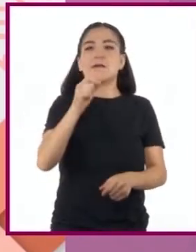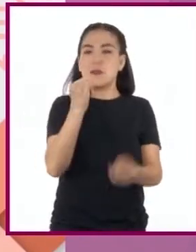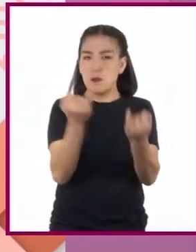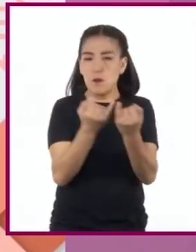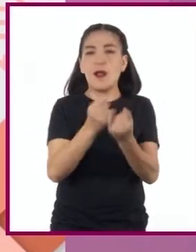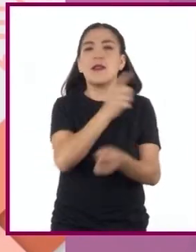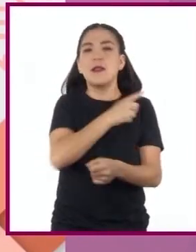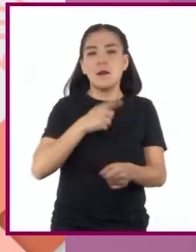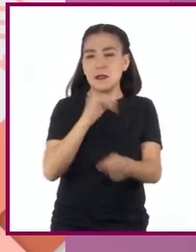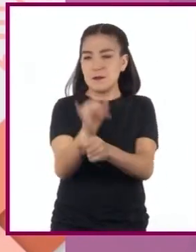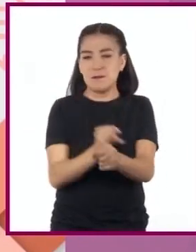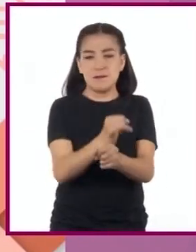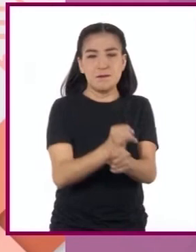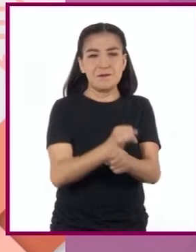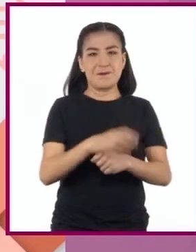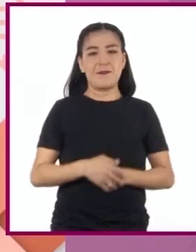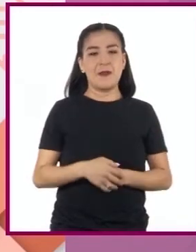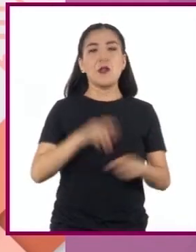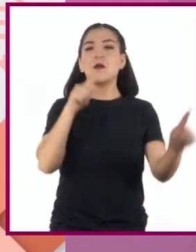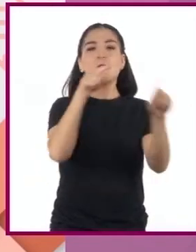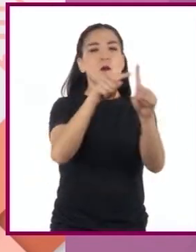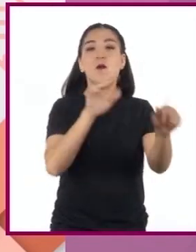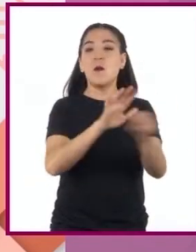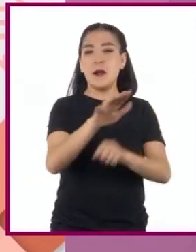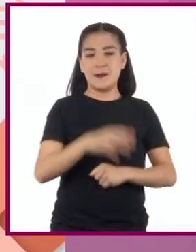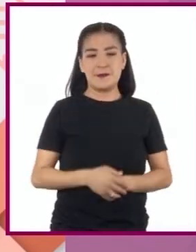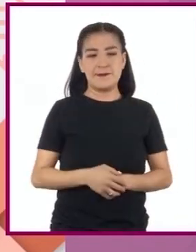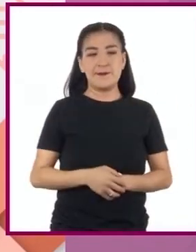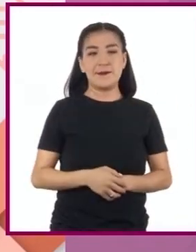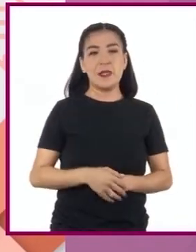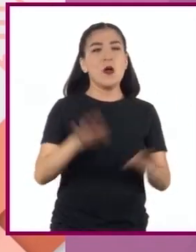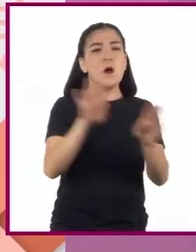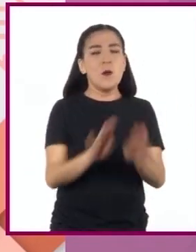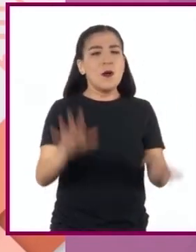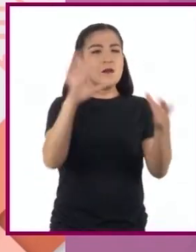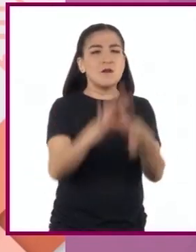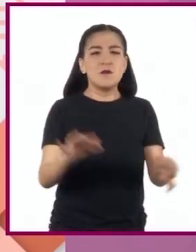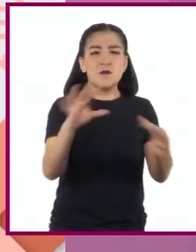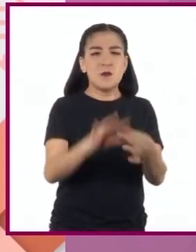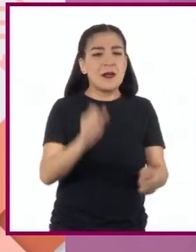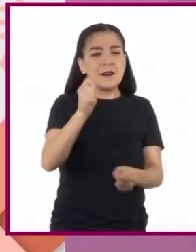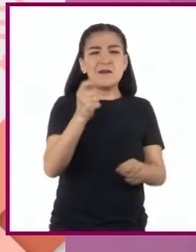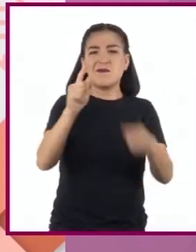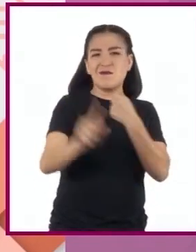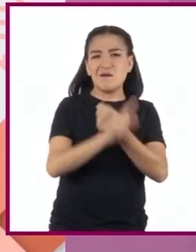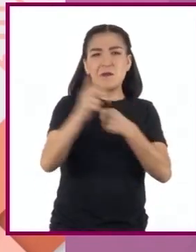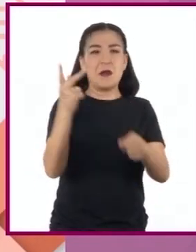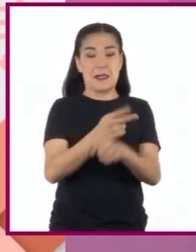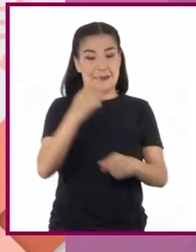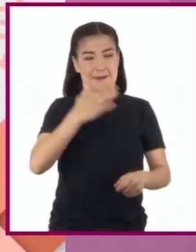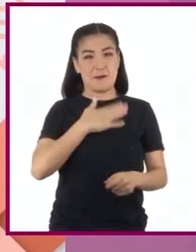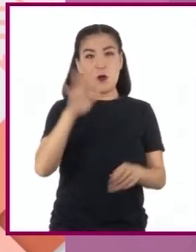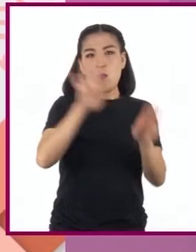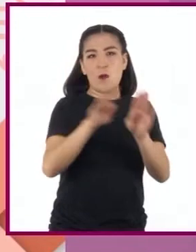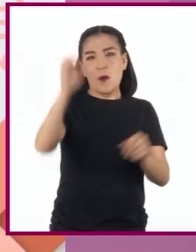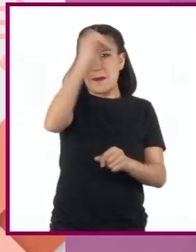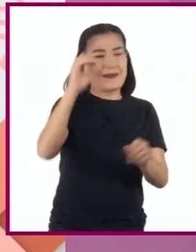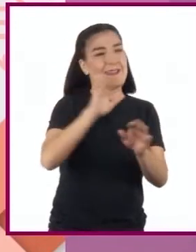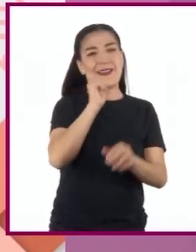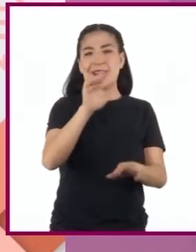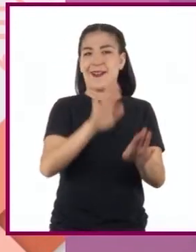verificables. Objetividad. Cuenta los sucesos sin añadir opiniones o adjetivos